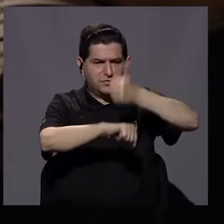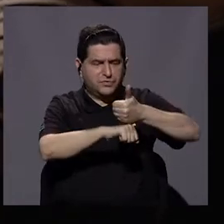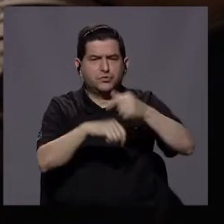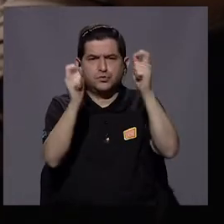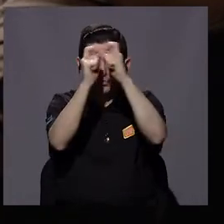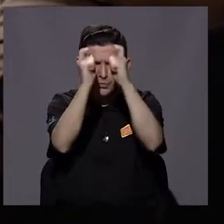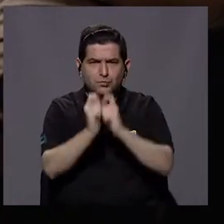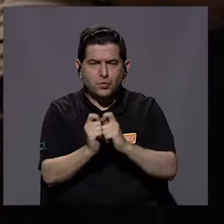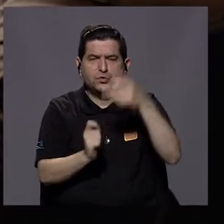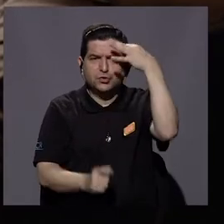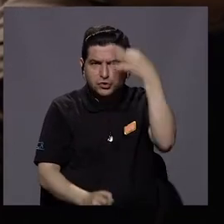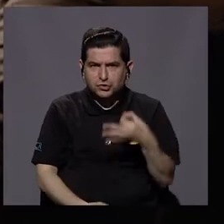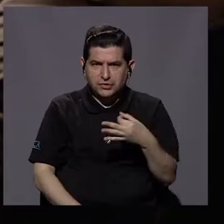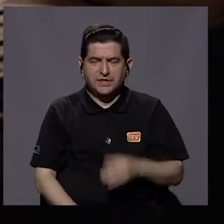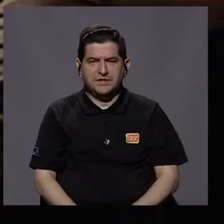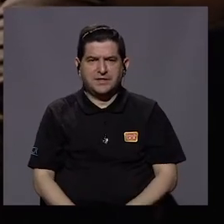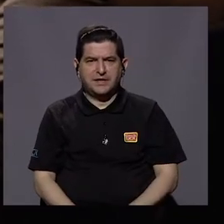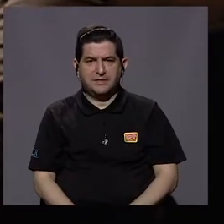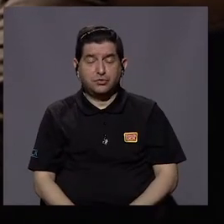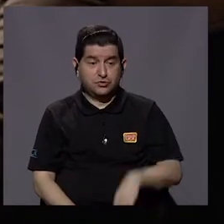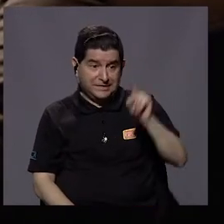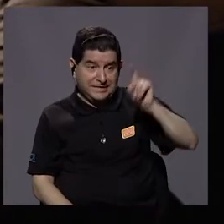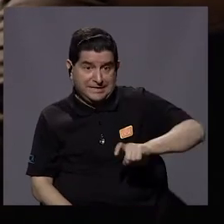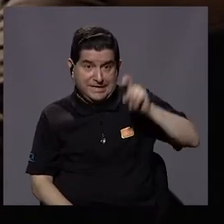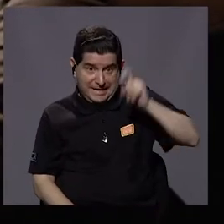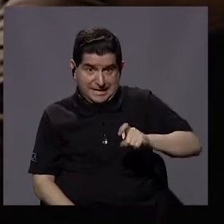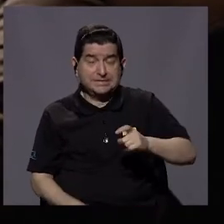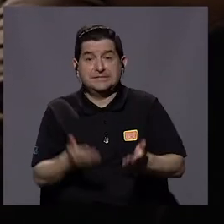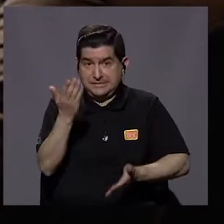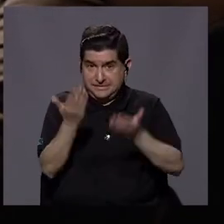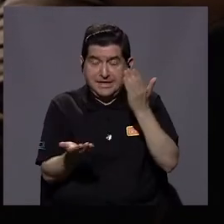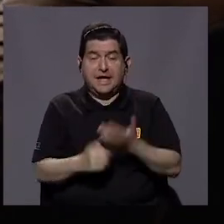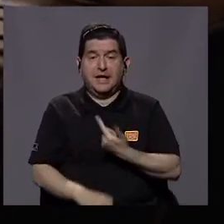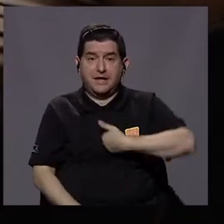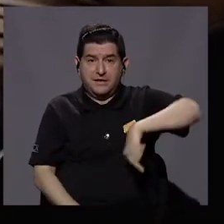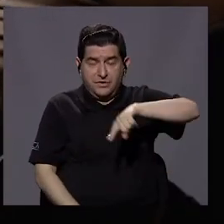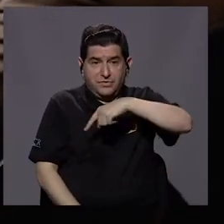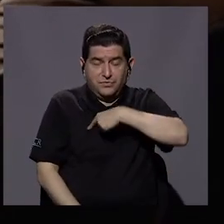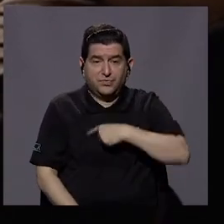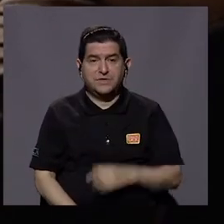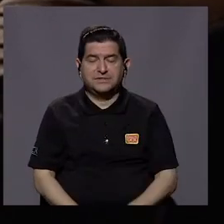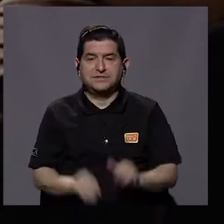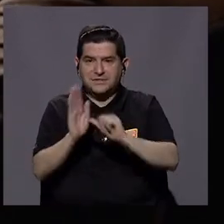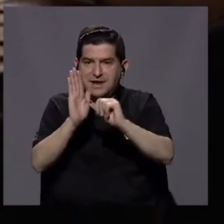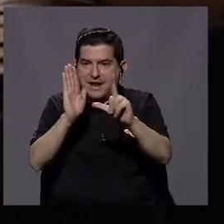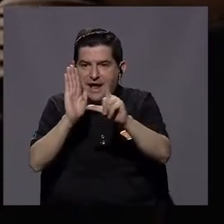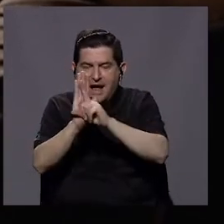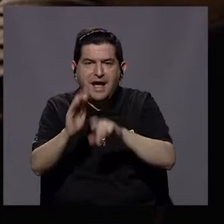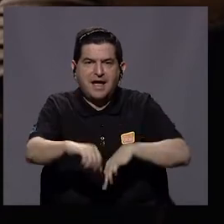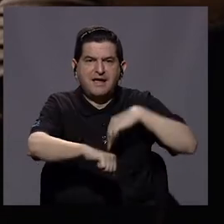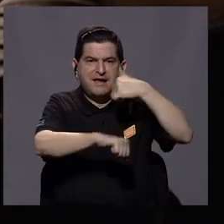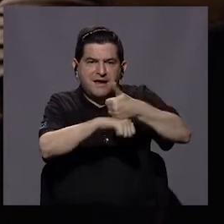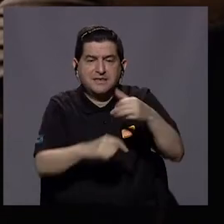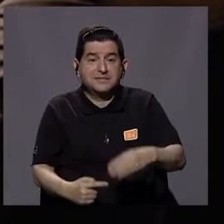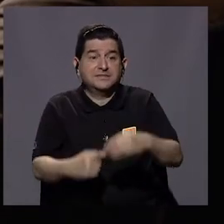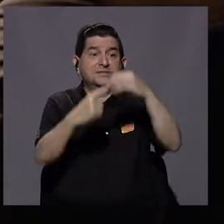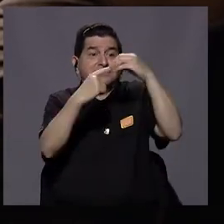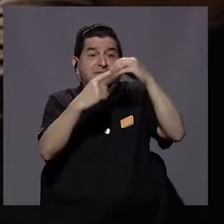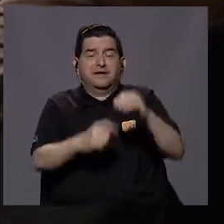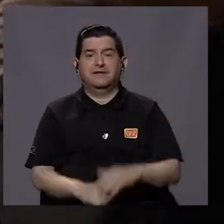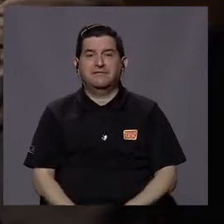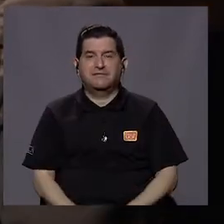algunos puntos, algunos criterios, como algunos imperativos que inclusive nuestra estulticia Asamblea Legislativa establece como prioritarios: